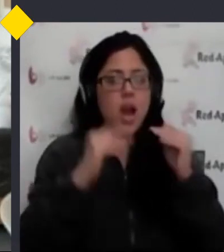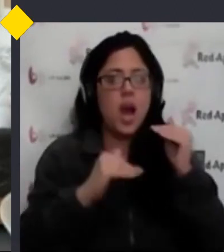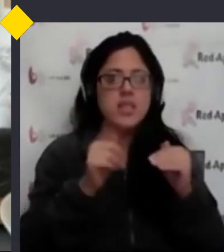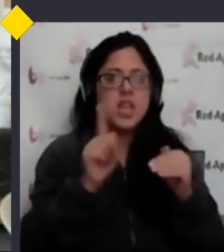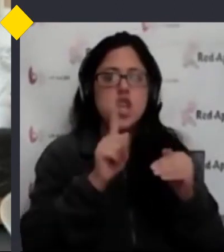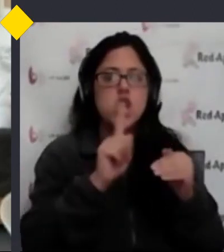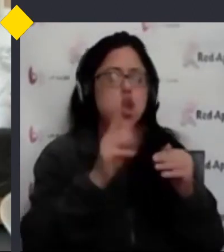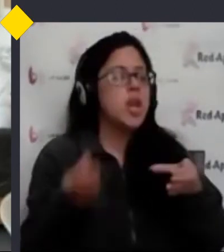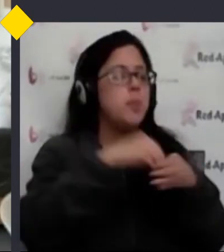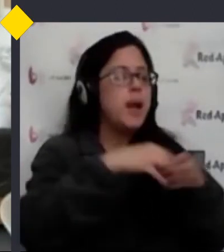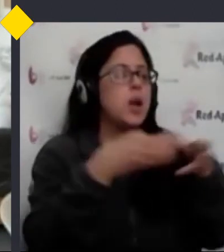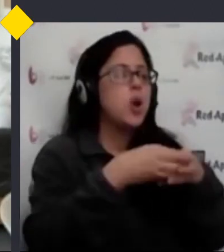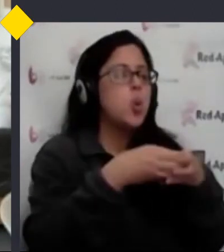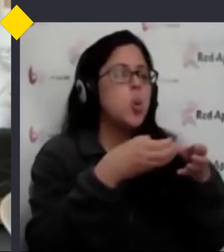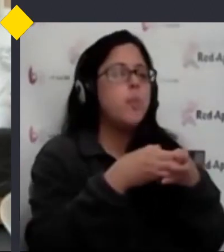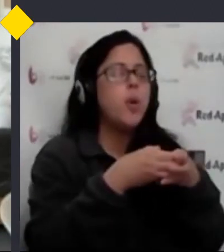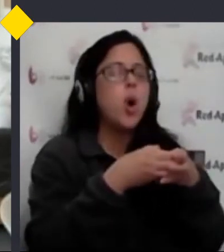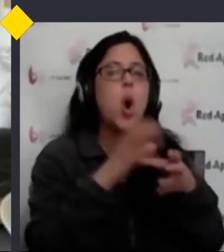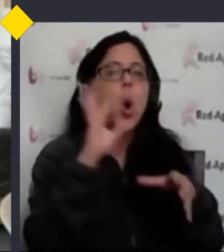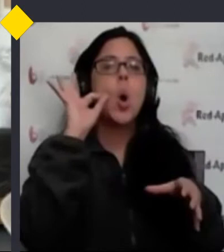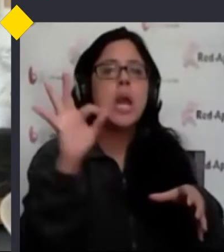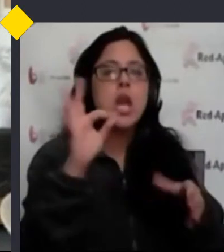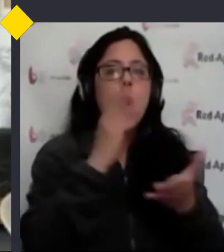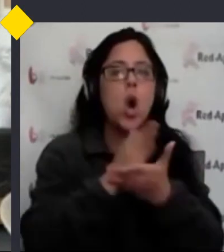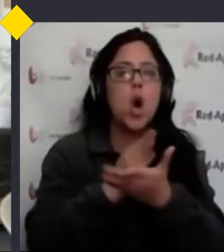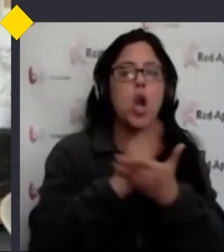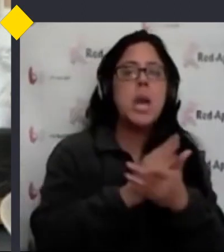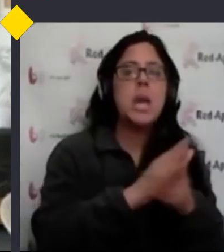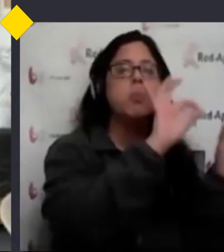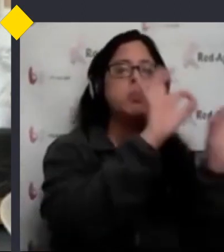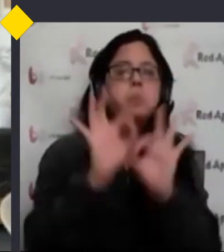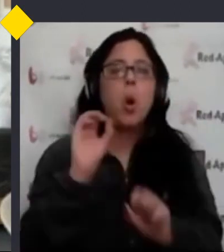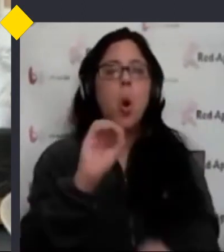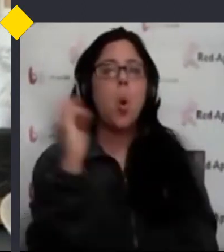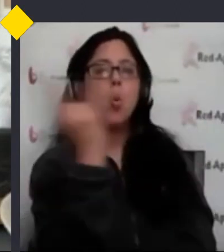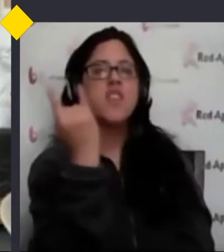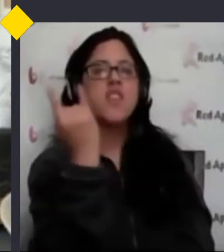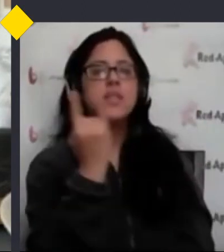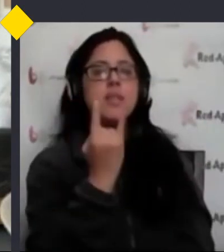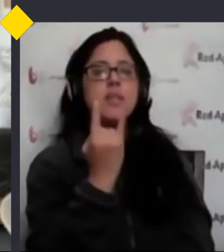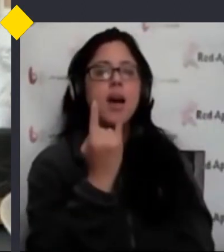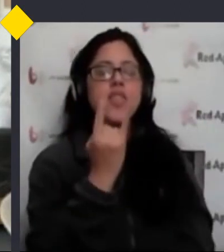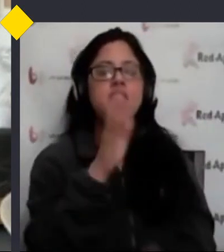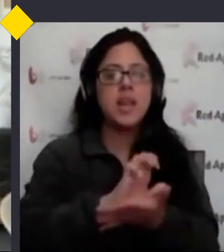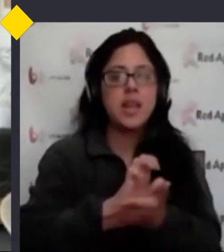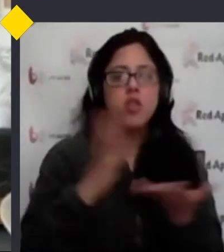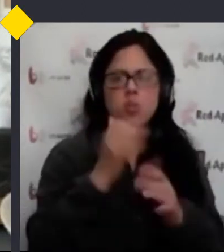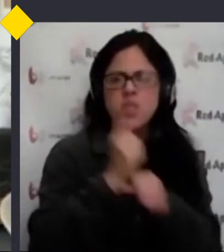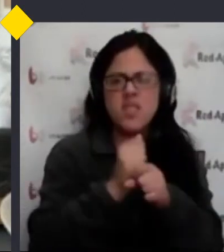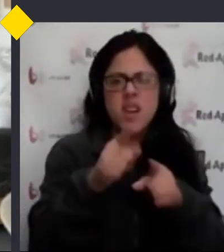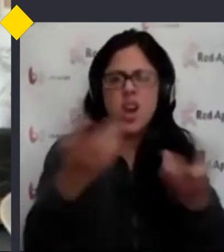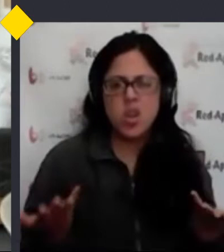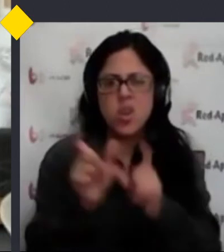los colegios tradicionales, no haber salido de alguna de las universidades tradicionales? ¿Cómo se trabaja con eso? Creo que es